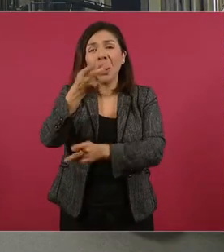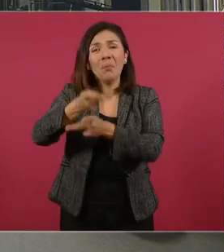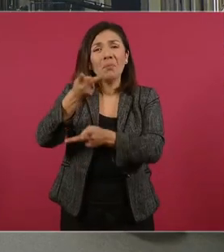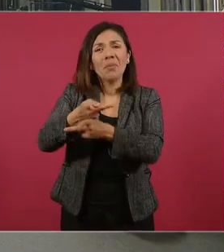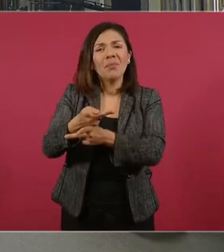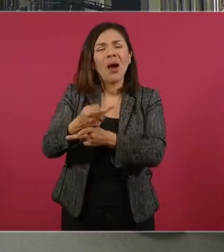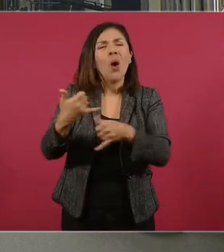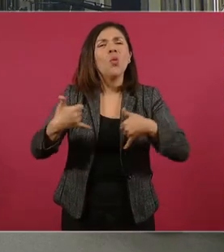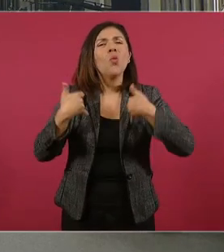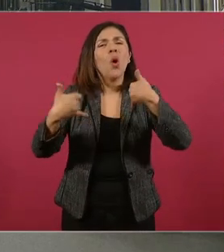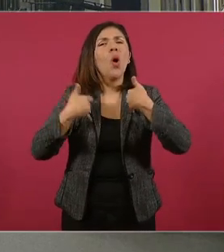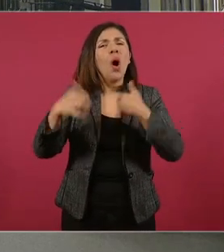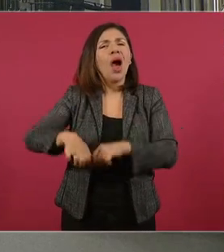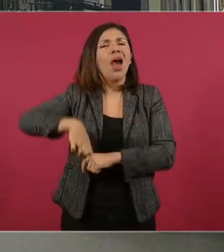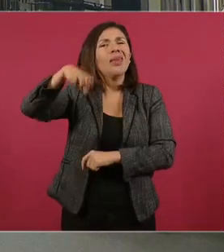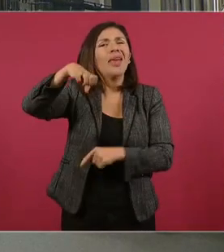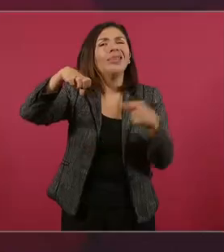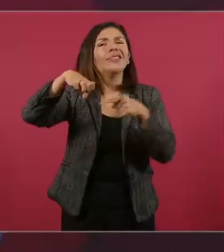de